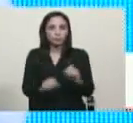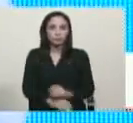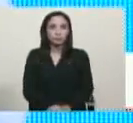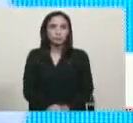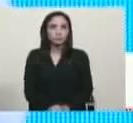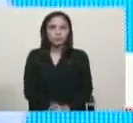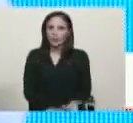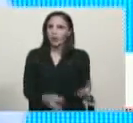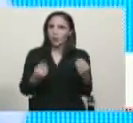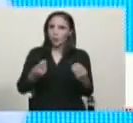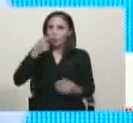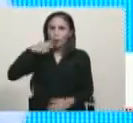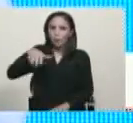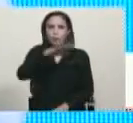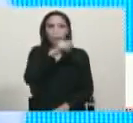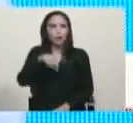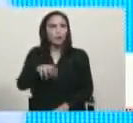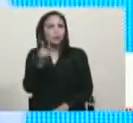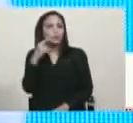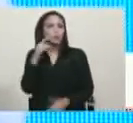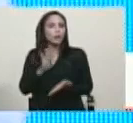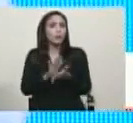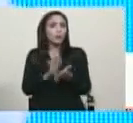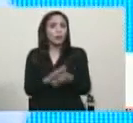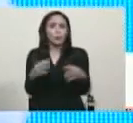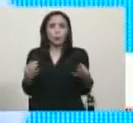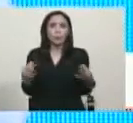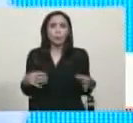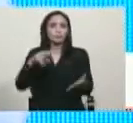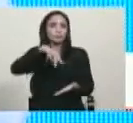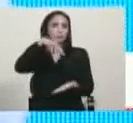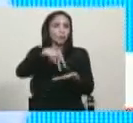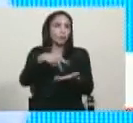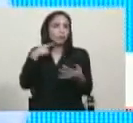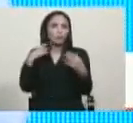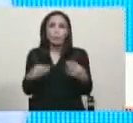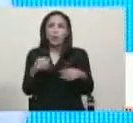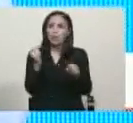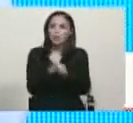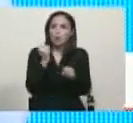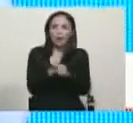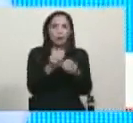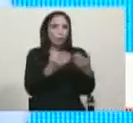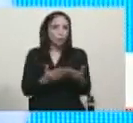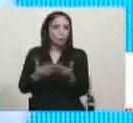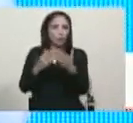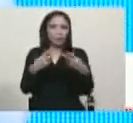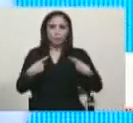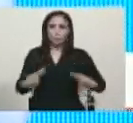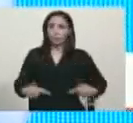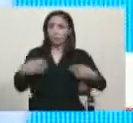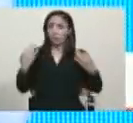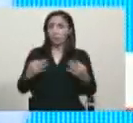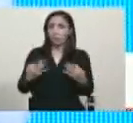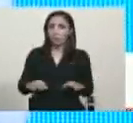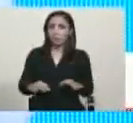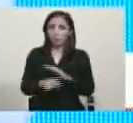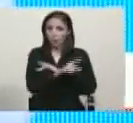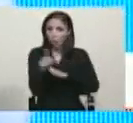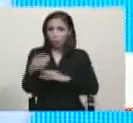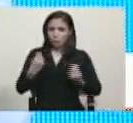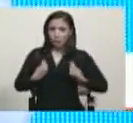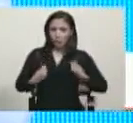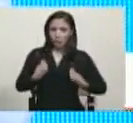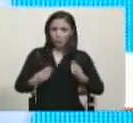¿Y cómo está el pueblo venezolano? Tranquilo, de pie, trabajando, estudiando, en su vida. ¿Alguno de ustedes está